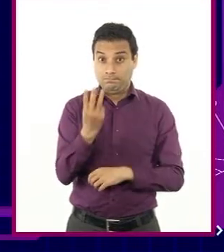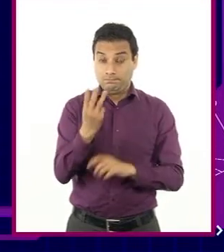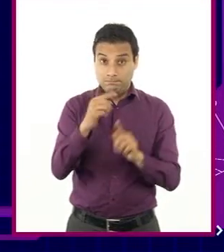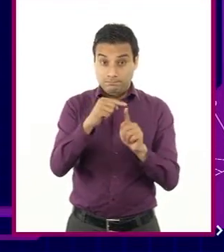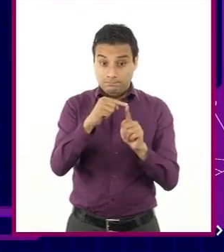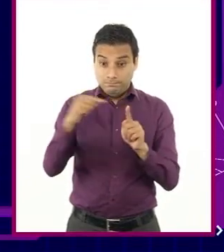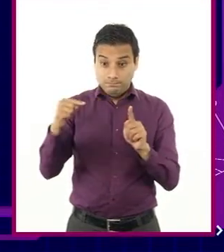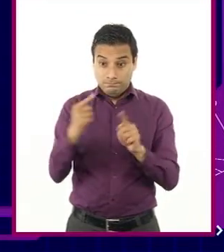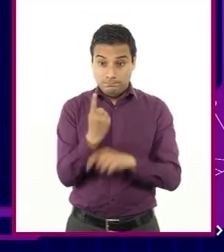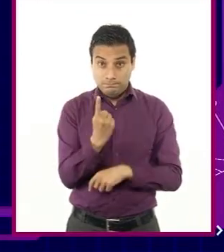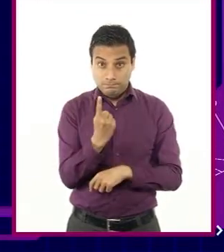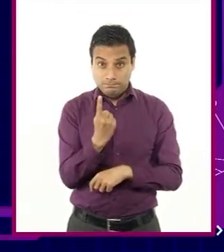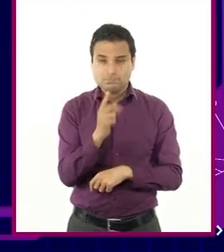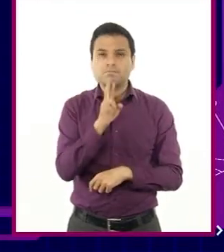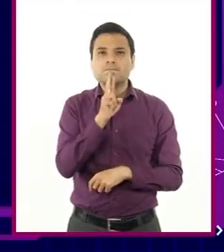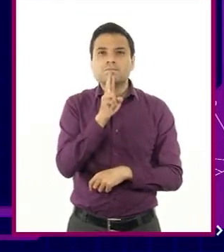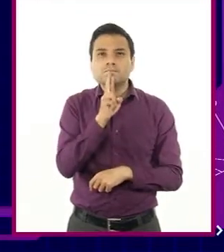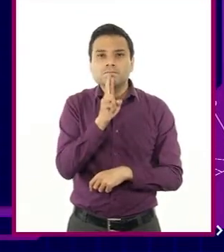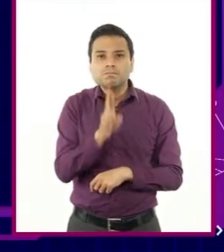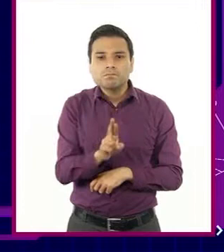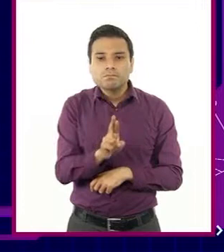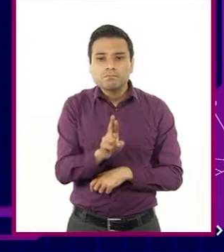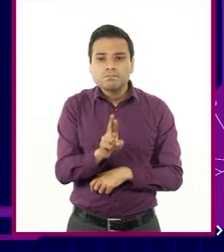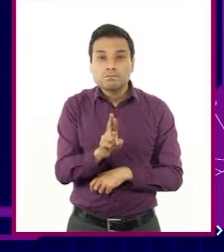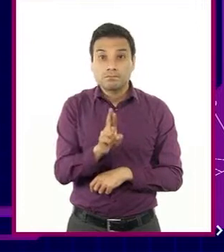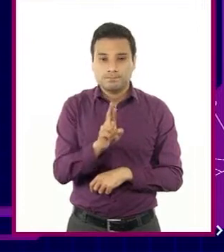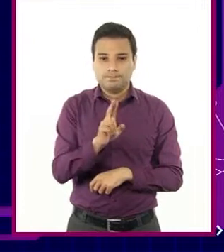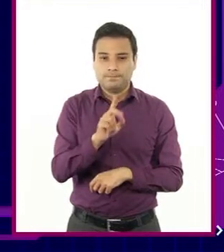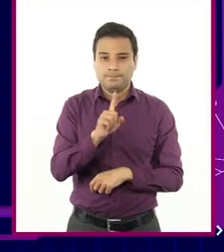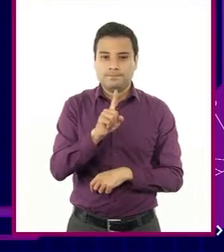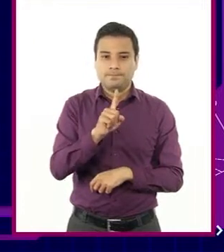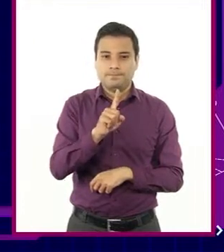1, de donde obtenemos